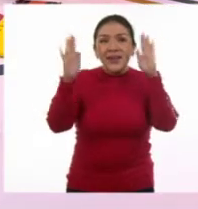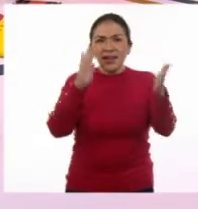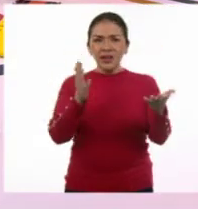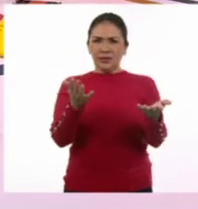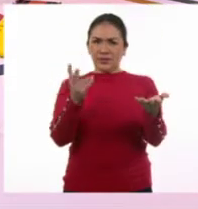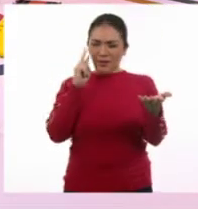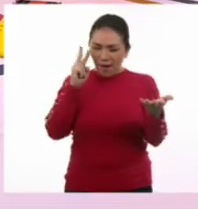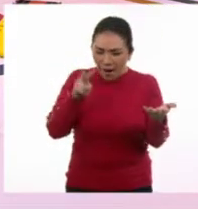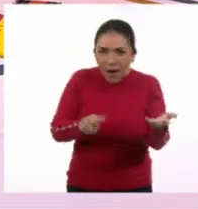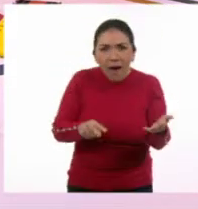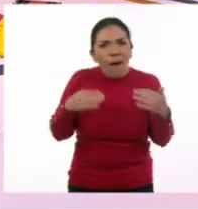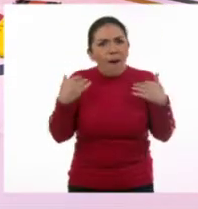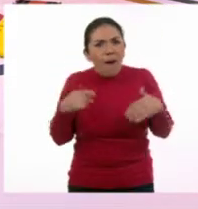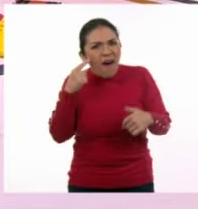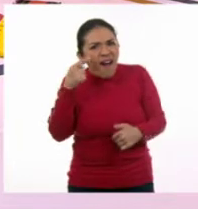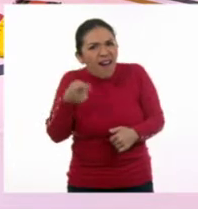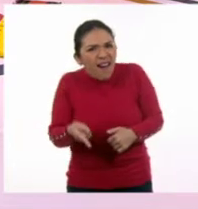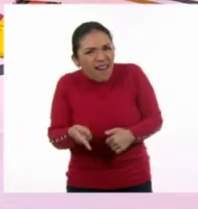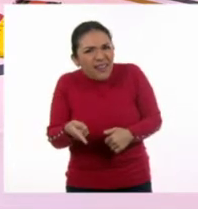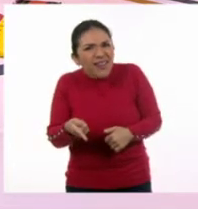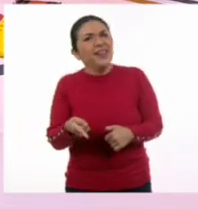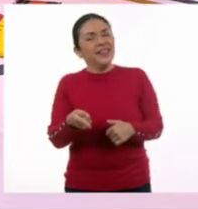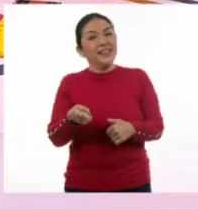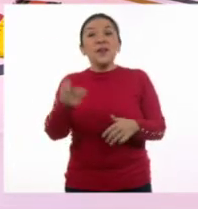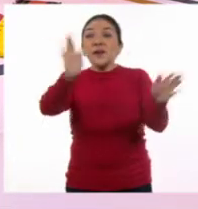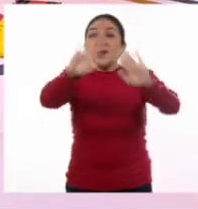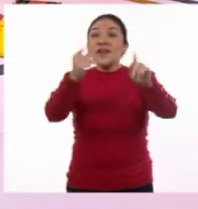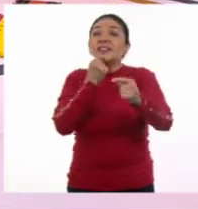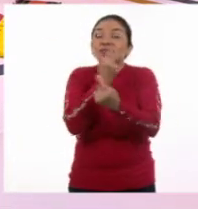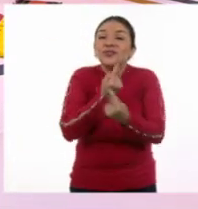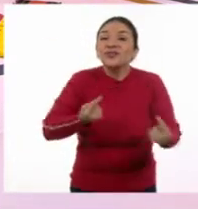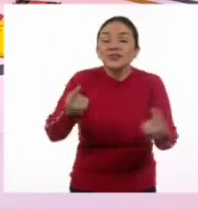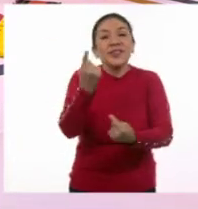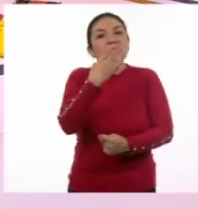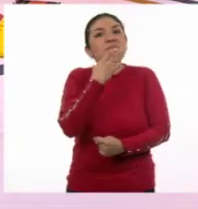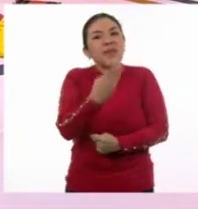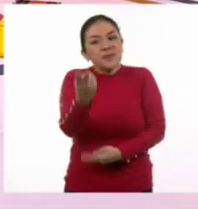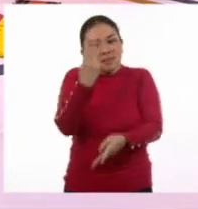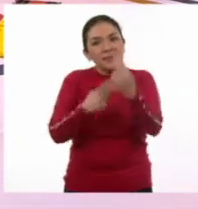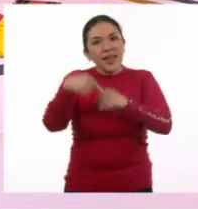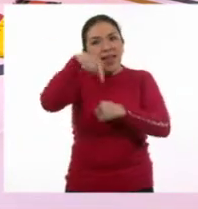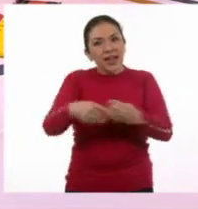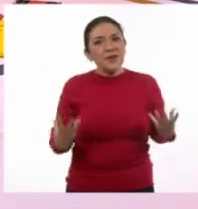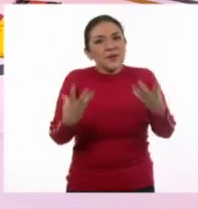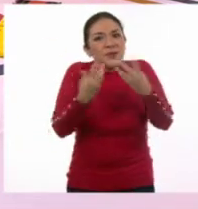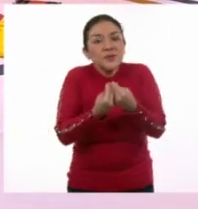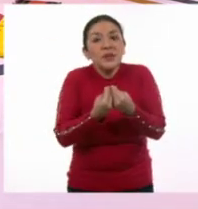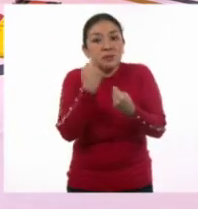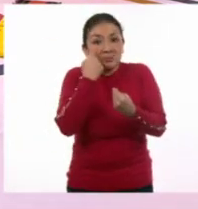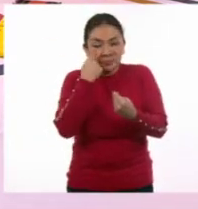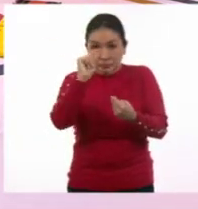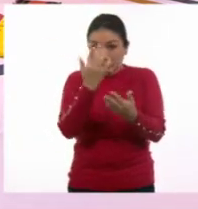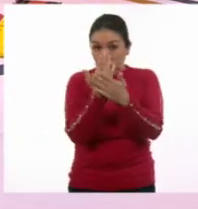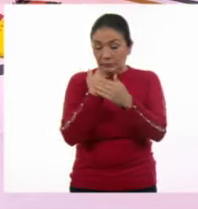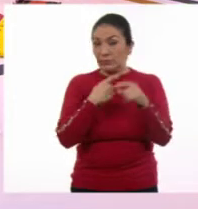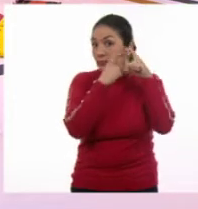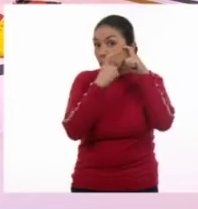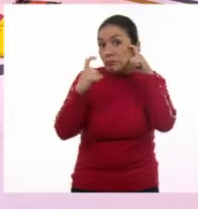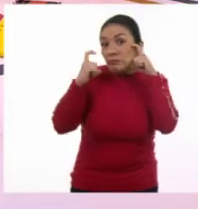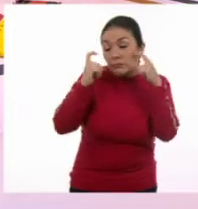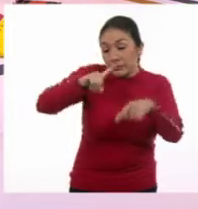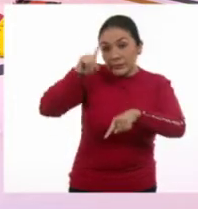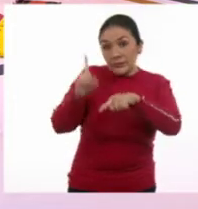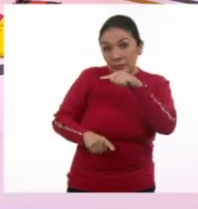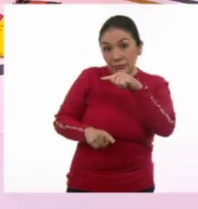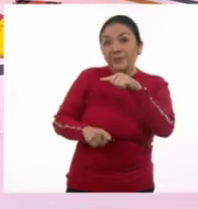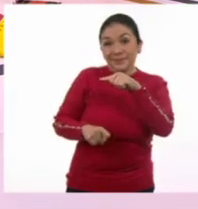ahora mismo una niña sin niños qué bueno que están aquí con nosotros espérenme tantito voy a